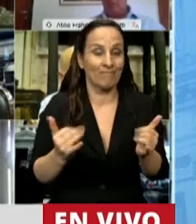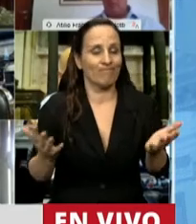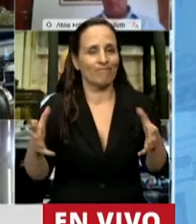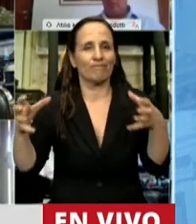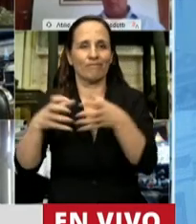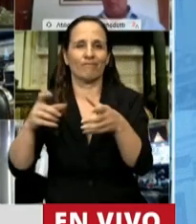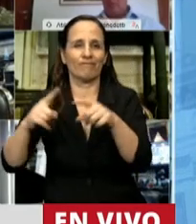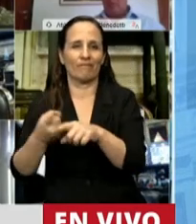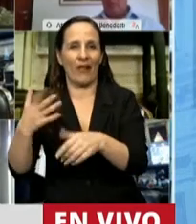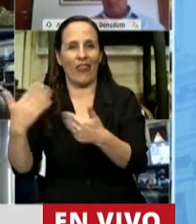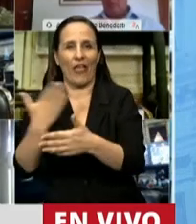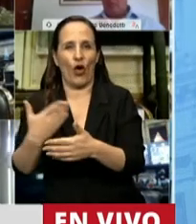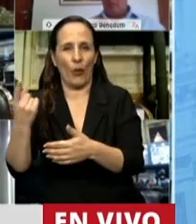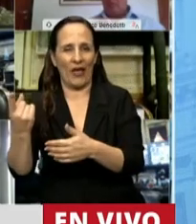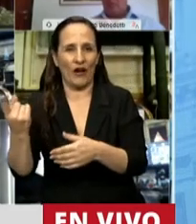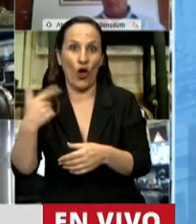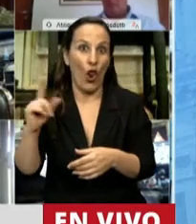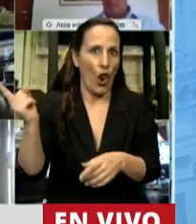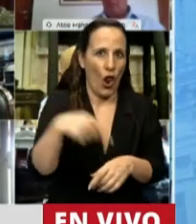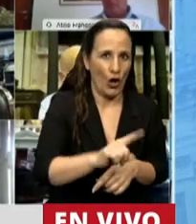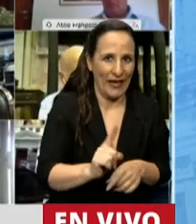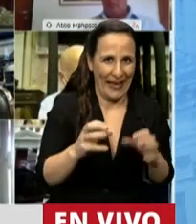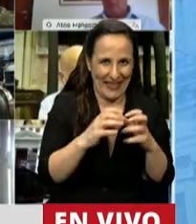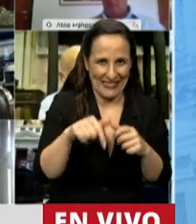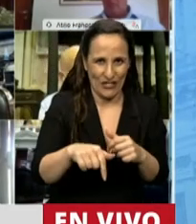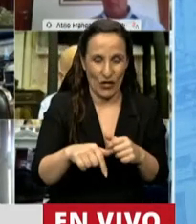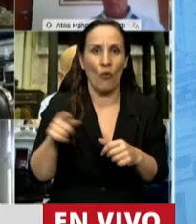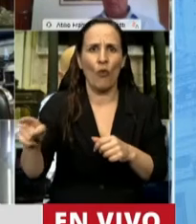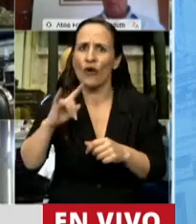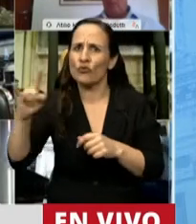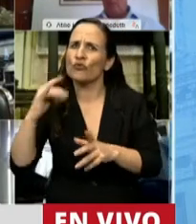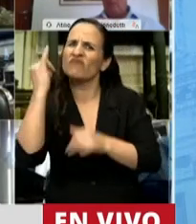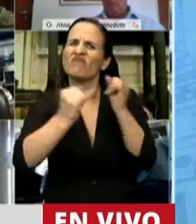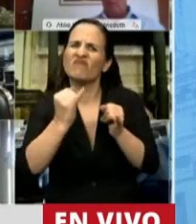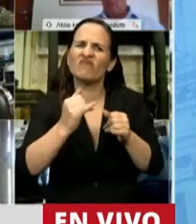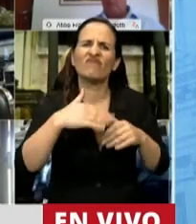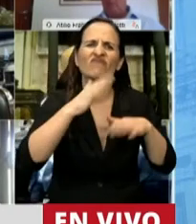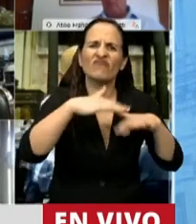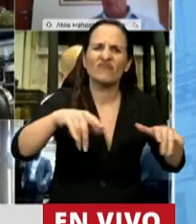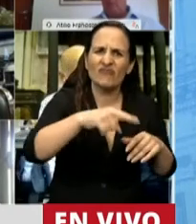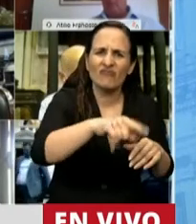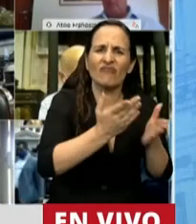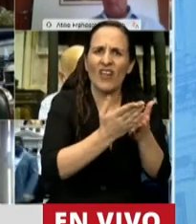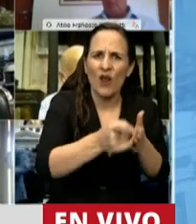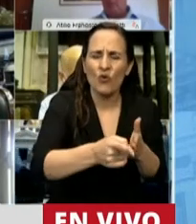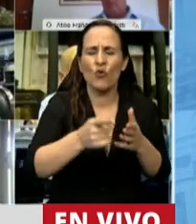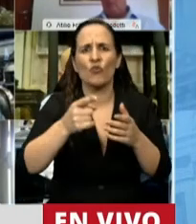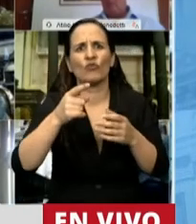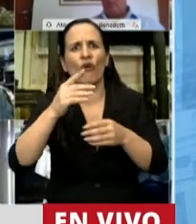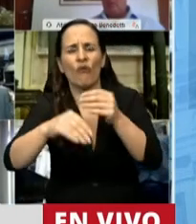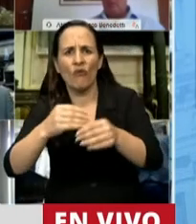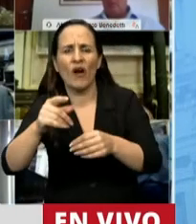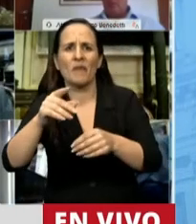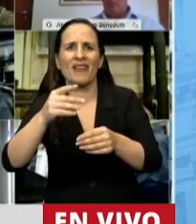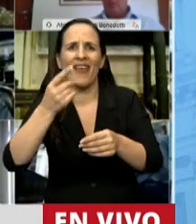quisieron venir a esta sesión, nos explique a los docentes, a los alumnos, a las familias chubutenses, que no